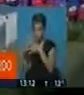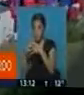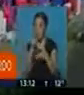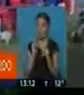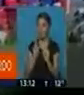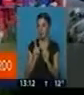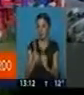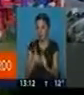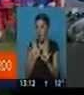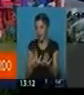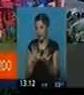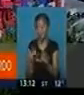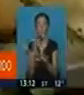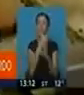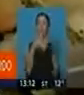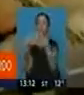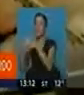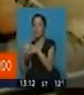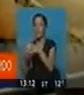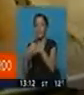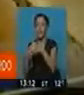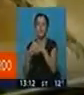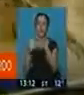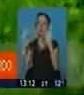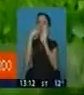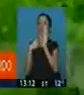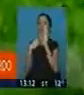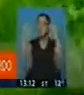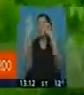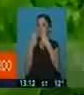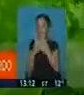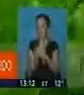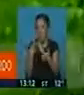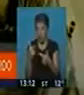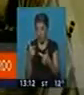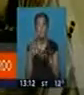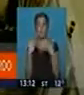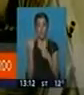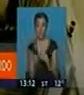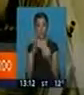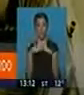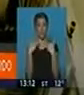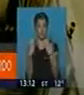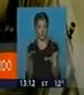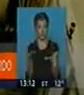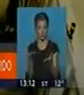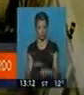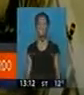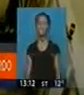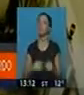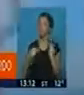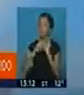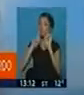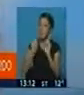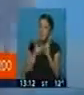por la imposibilidad de parte de ambos bloques de arribar a criterios comunes y mutuamente beneficiosos. Pero también hay